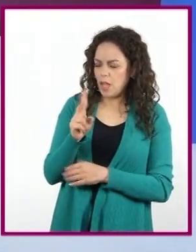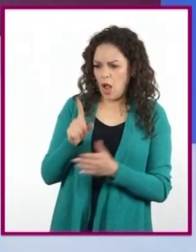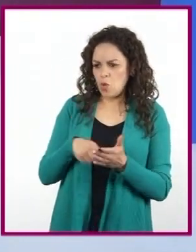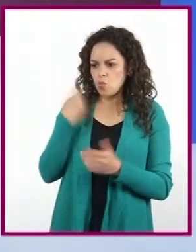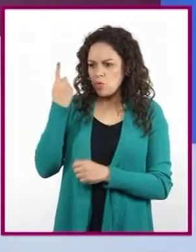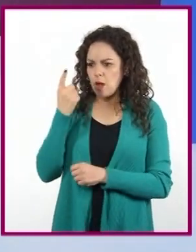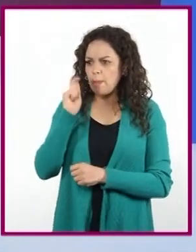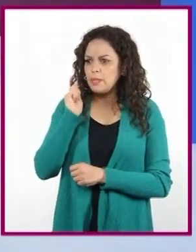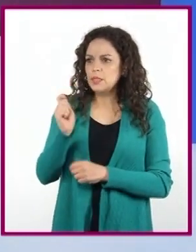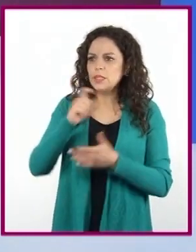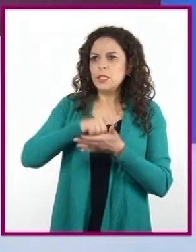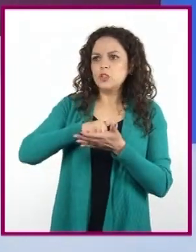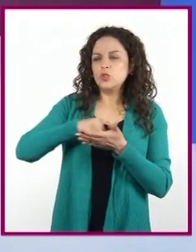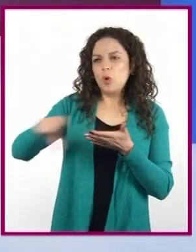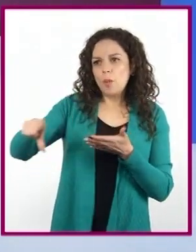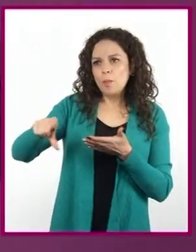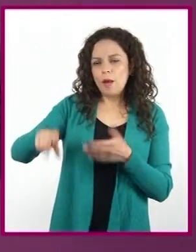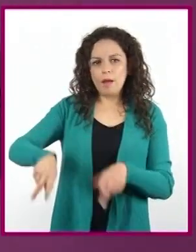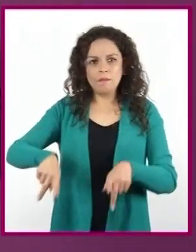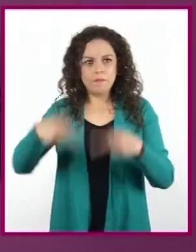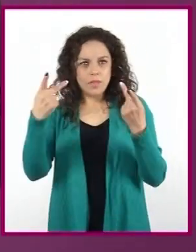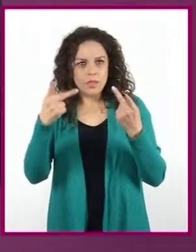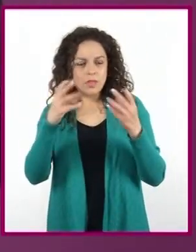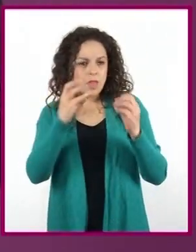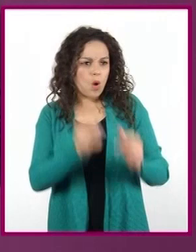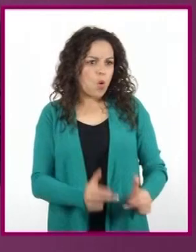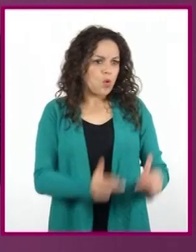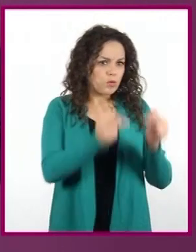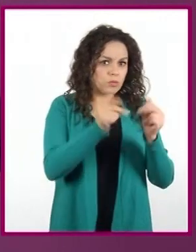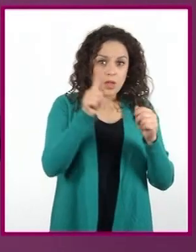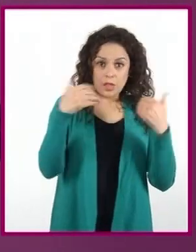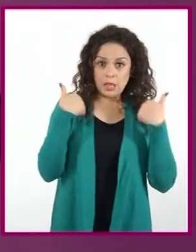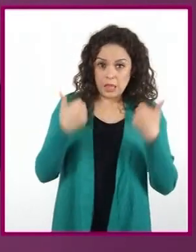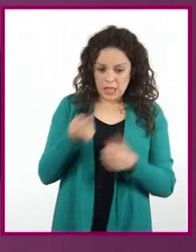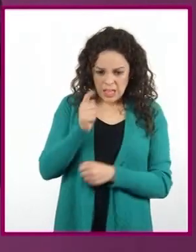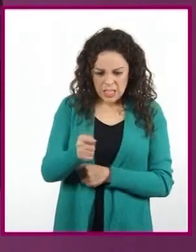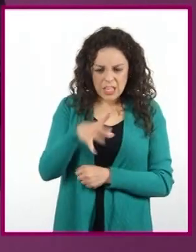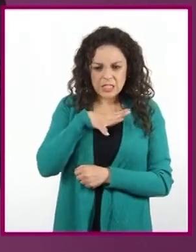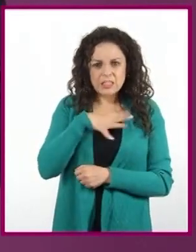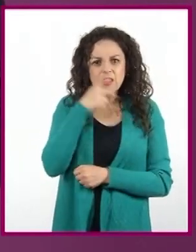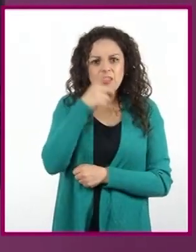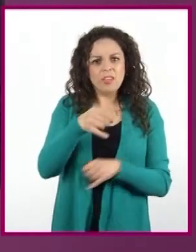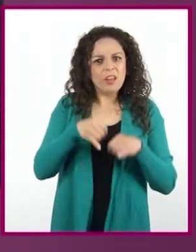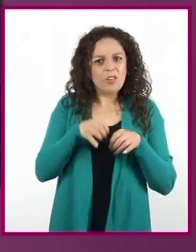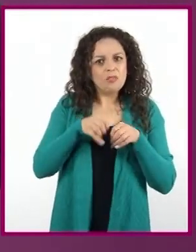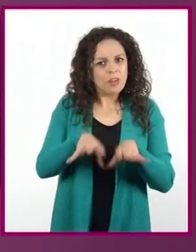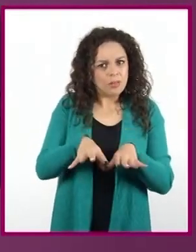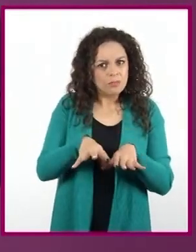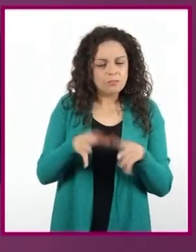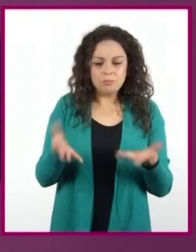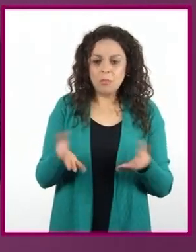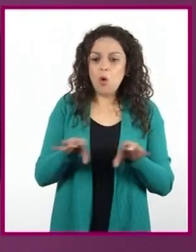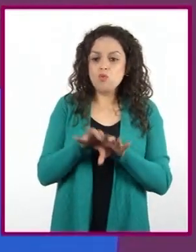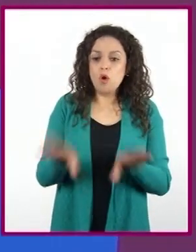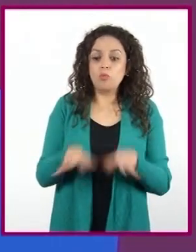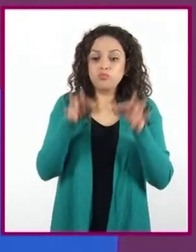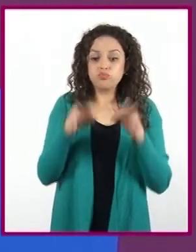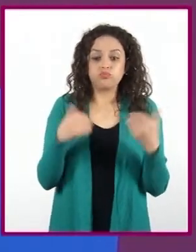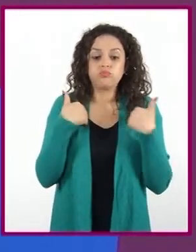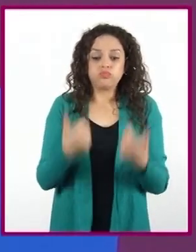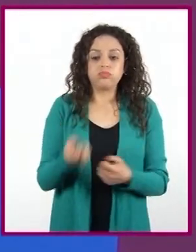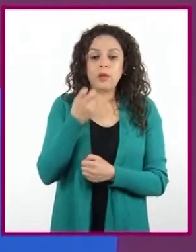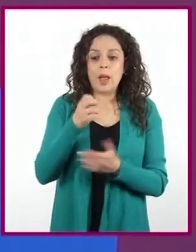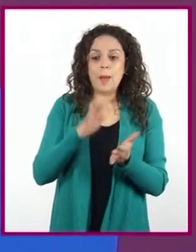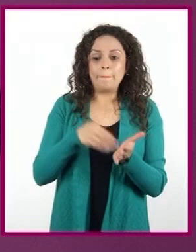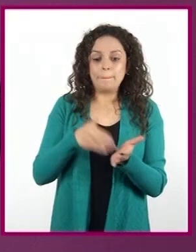uno comercial? ¿Comprendieron su información? Interpretar correctamente los documentos que regulan la